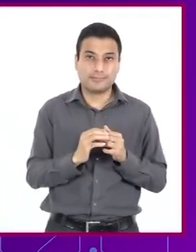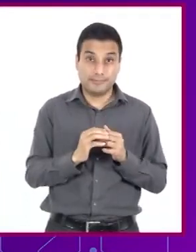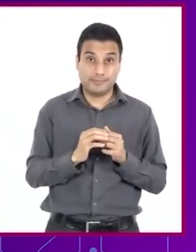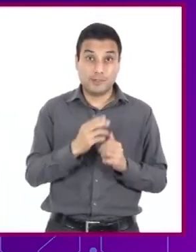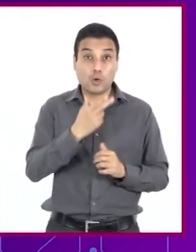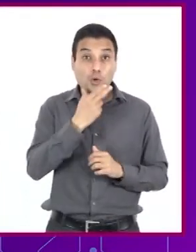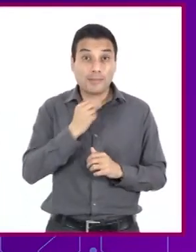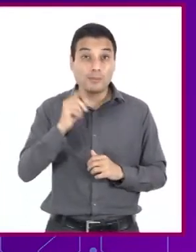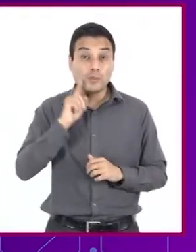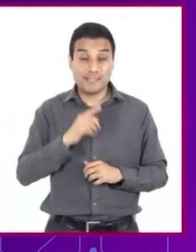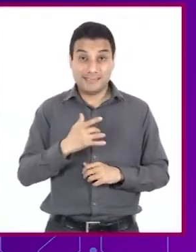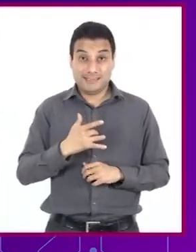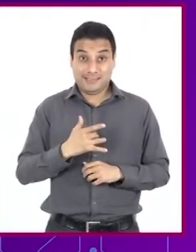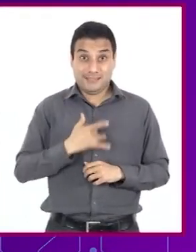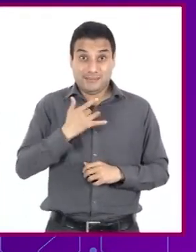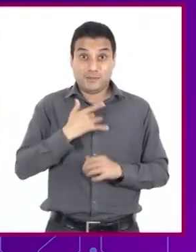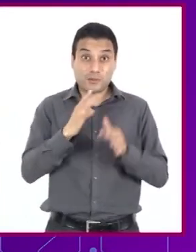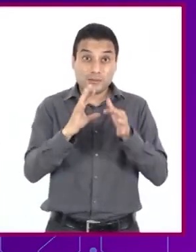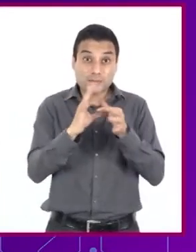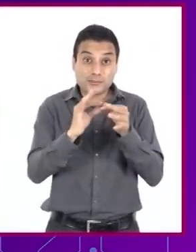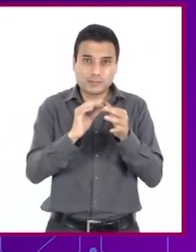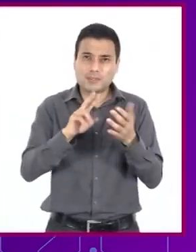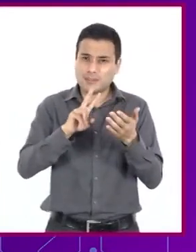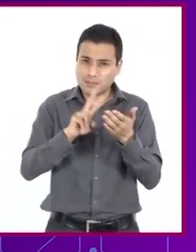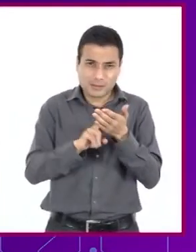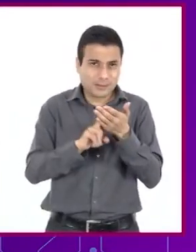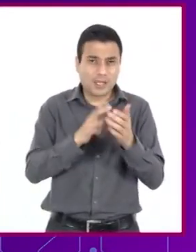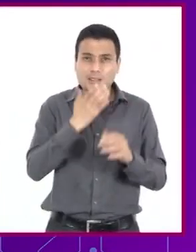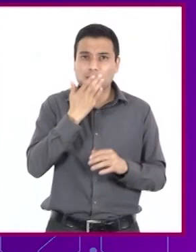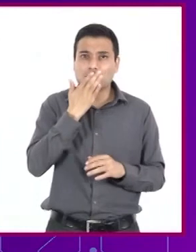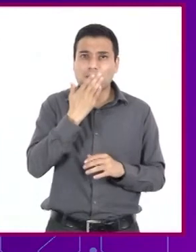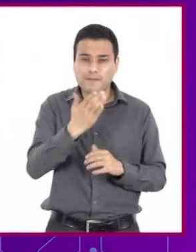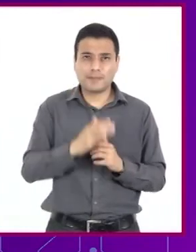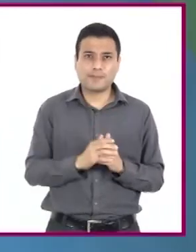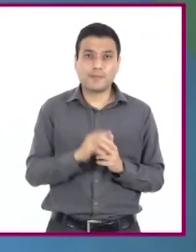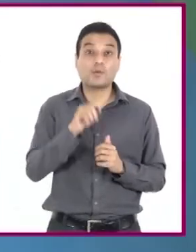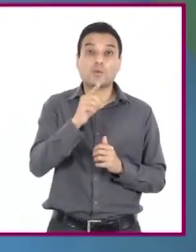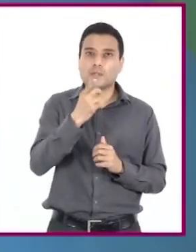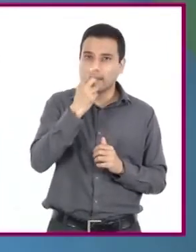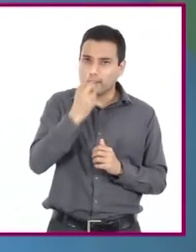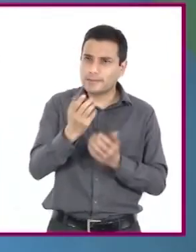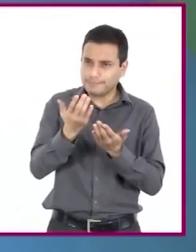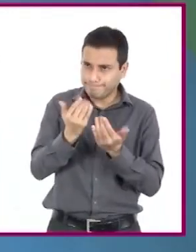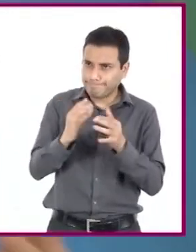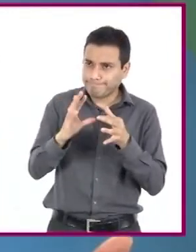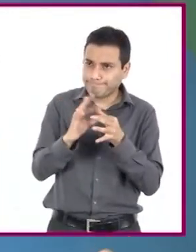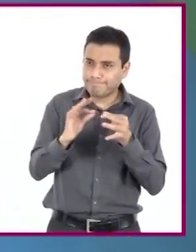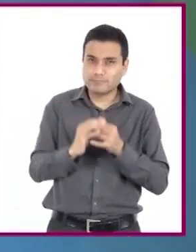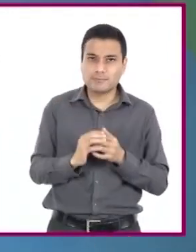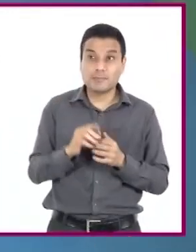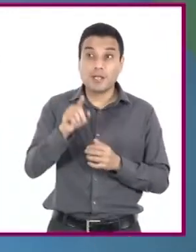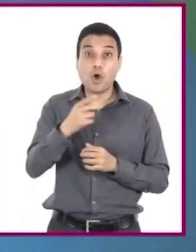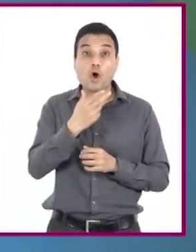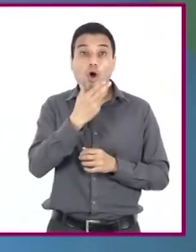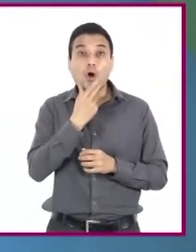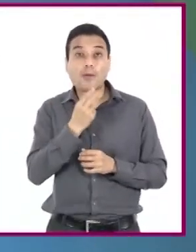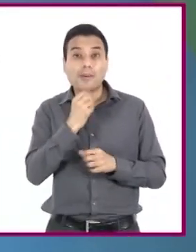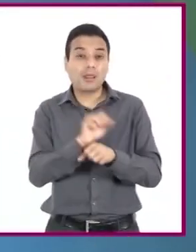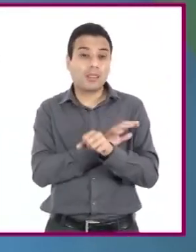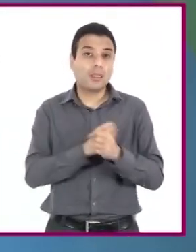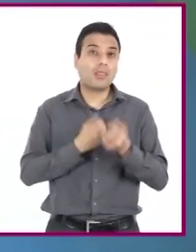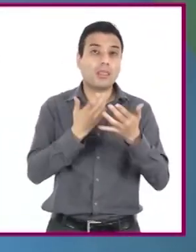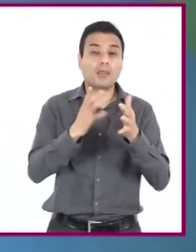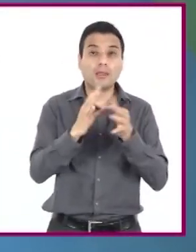sentimientos son válidos e invítenlos a compartirlos. No se burlen de ellos ni los